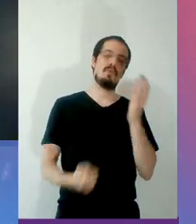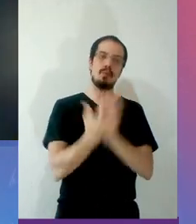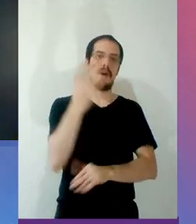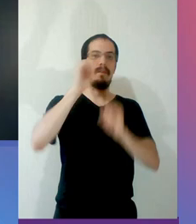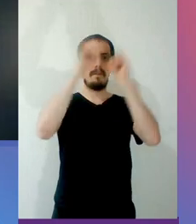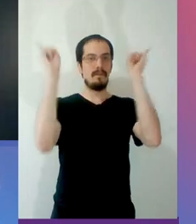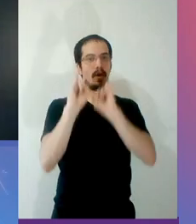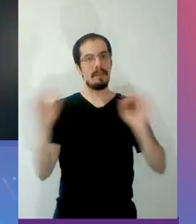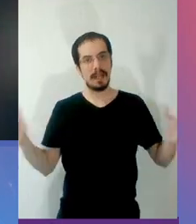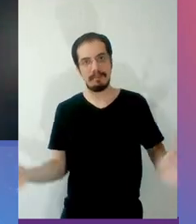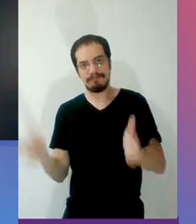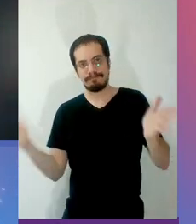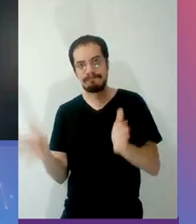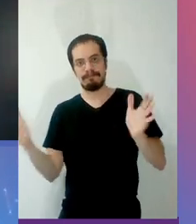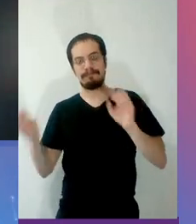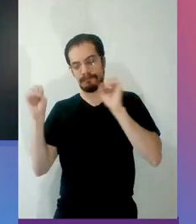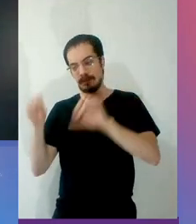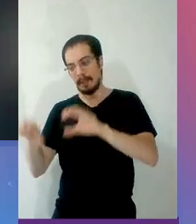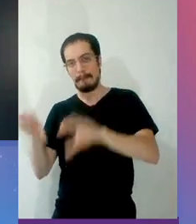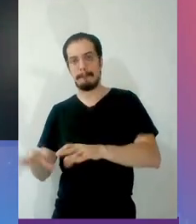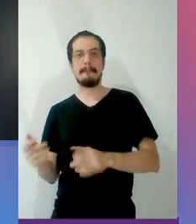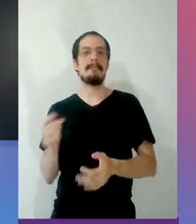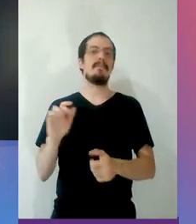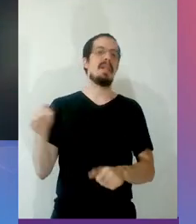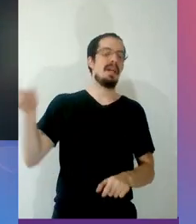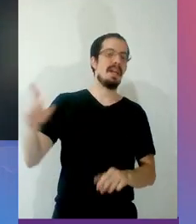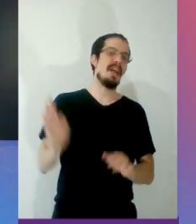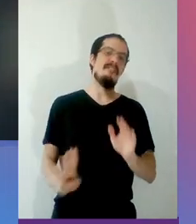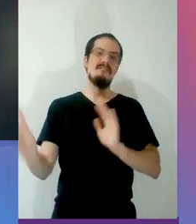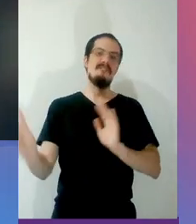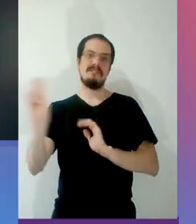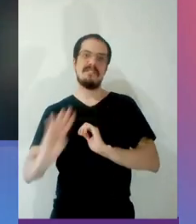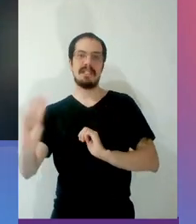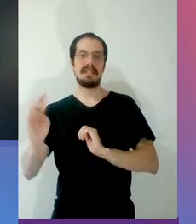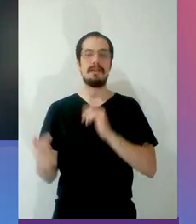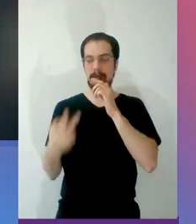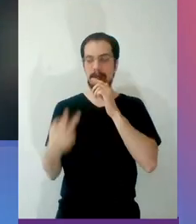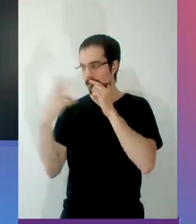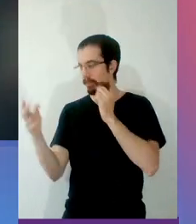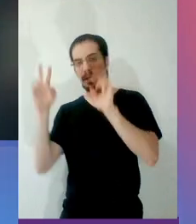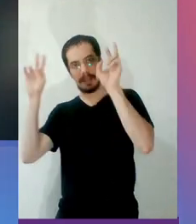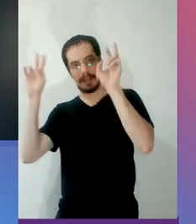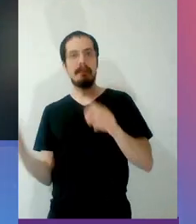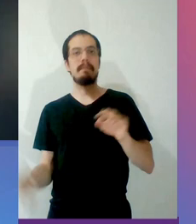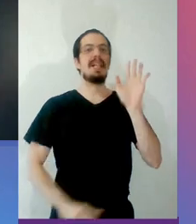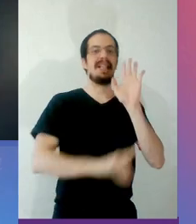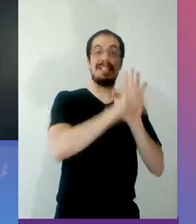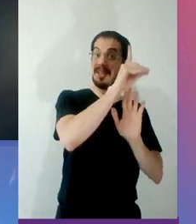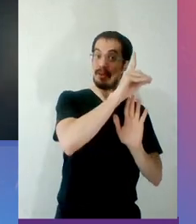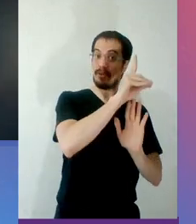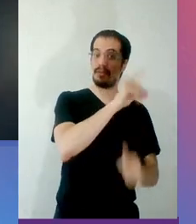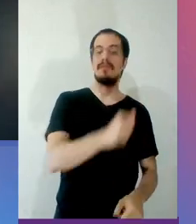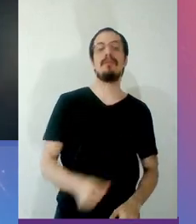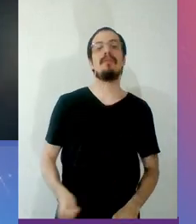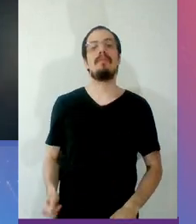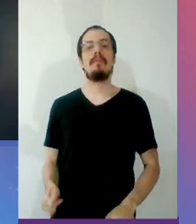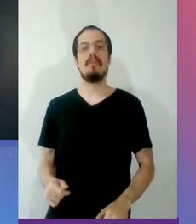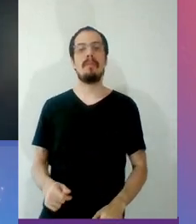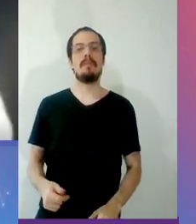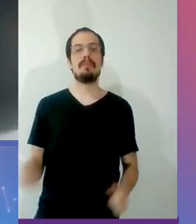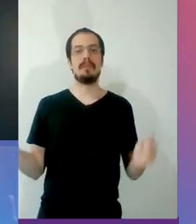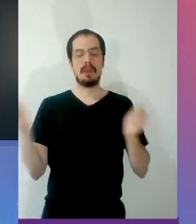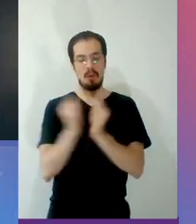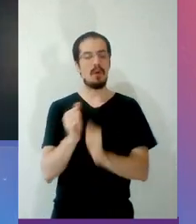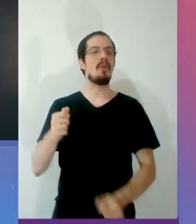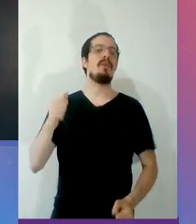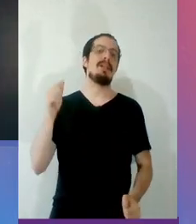desde los cursos más básicos. En el fondo, ir poniendo el tema del desarrollo con la importancia que tiene desde